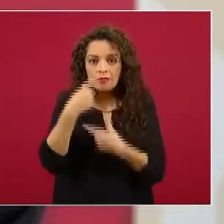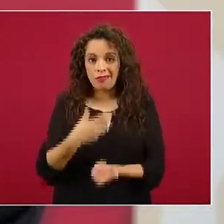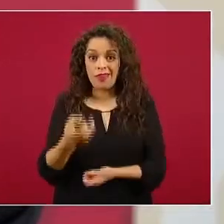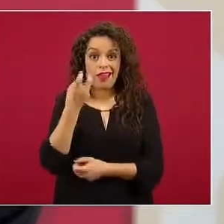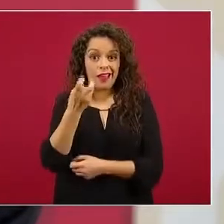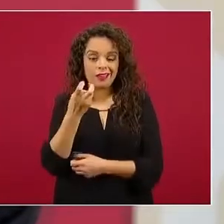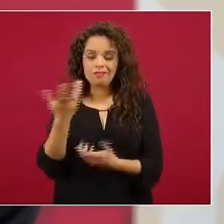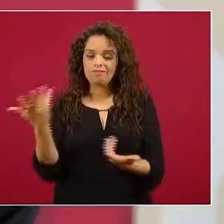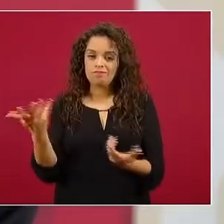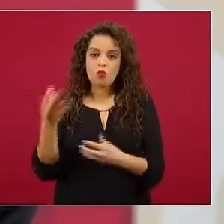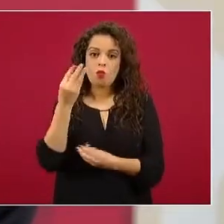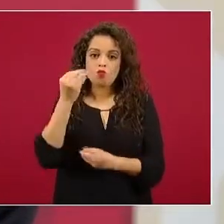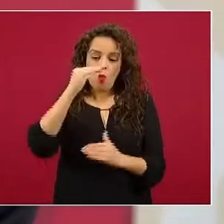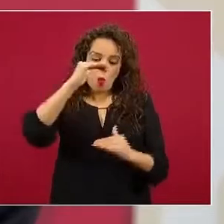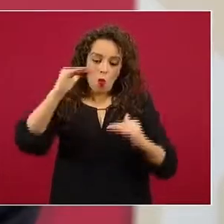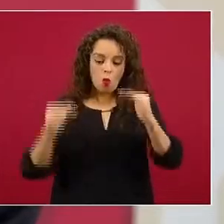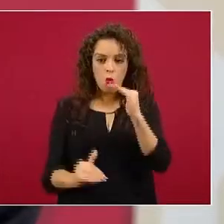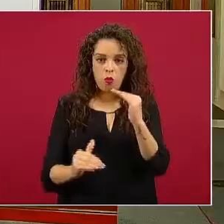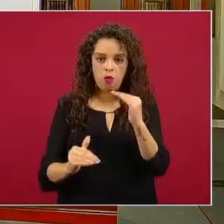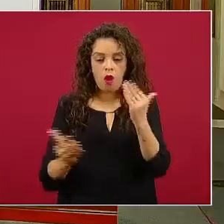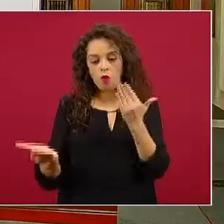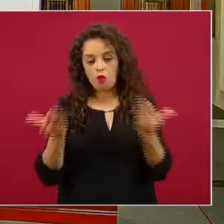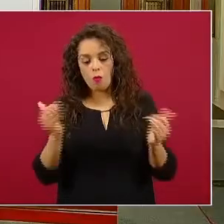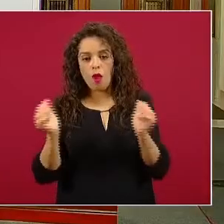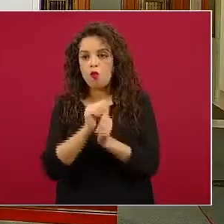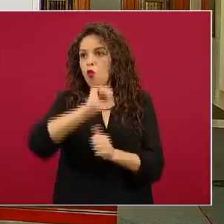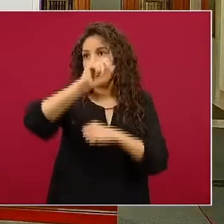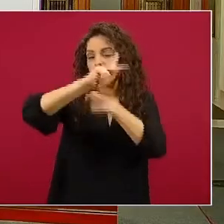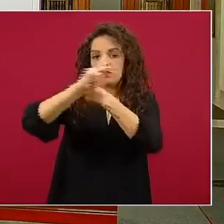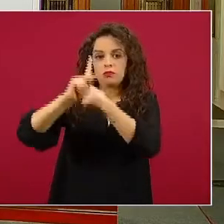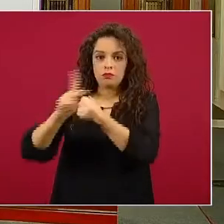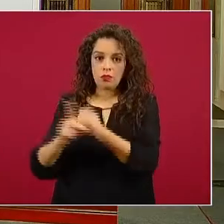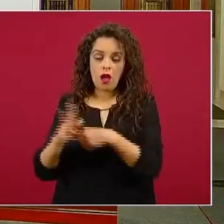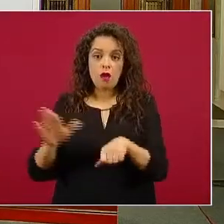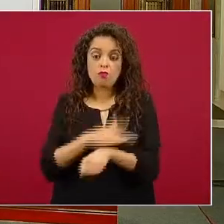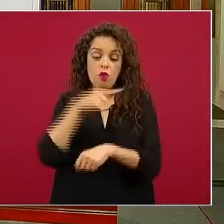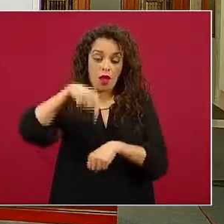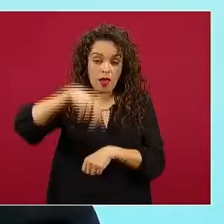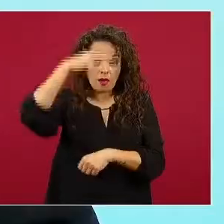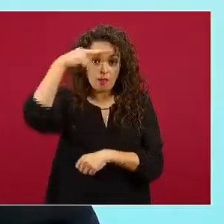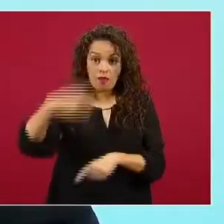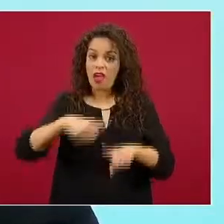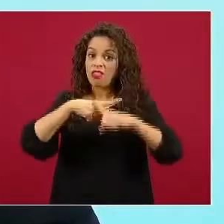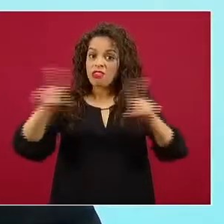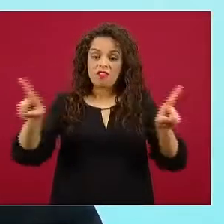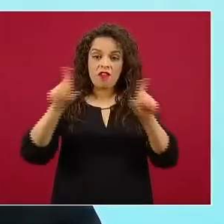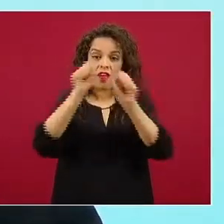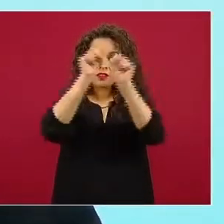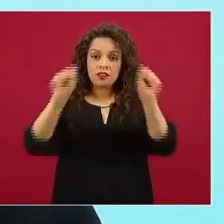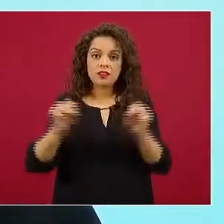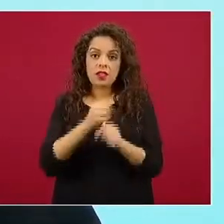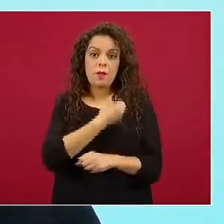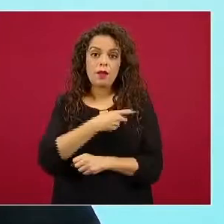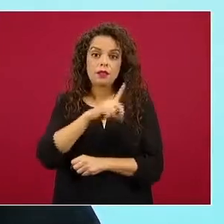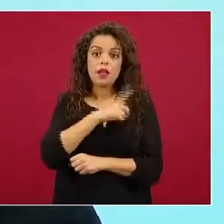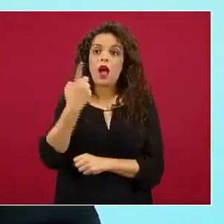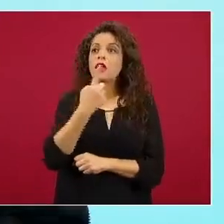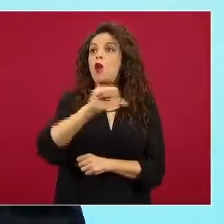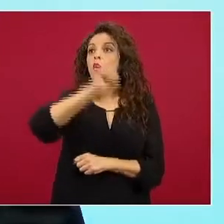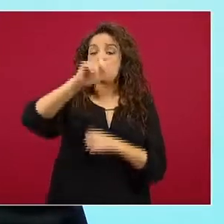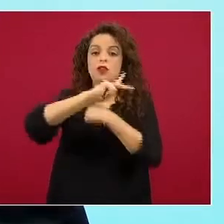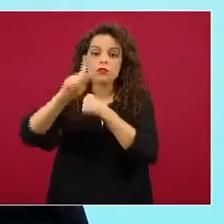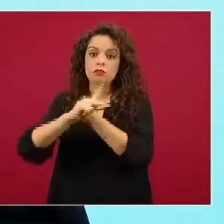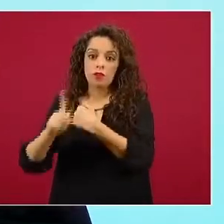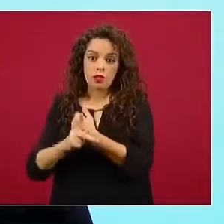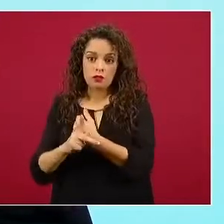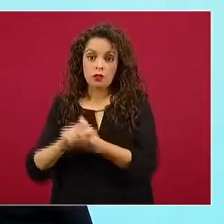desventaja comparado con otros países, además que somos un sistema de salud diferente al de otros países. En otros países el sistema de salud